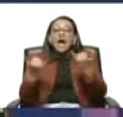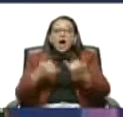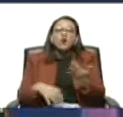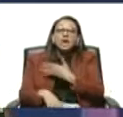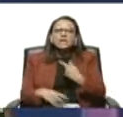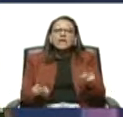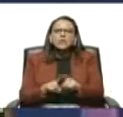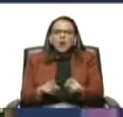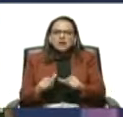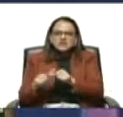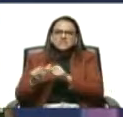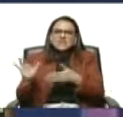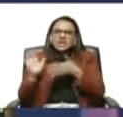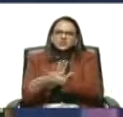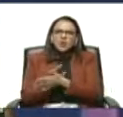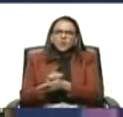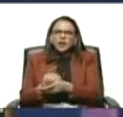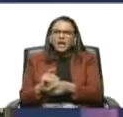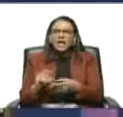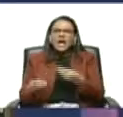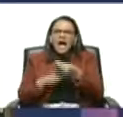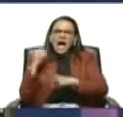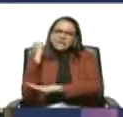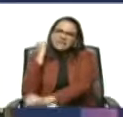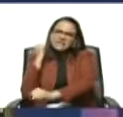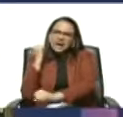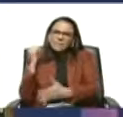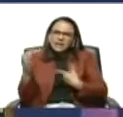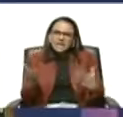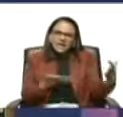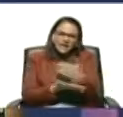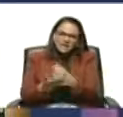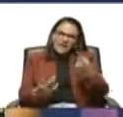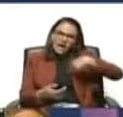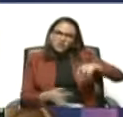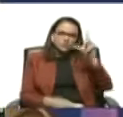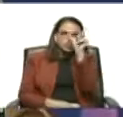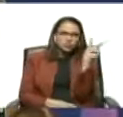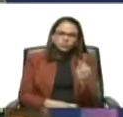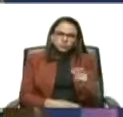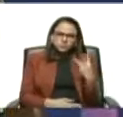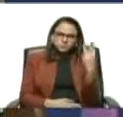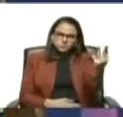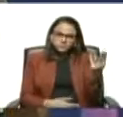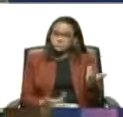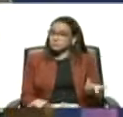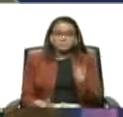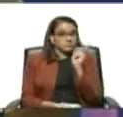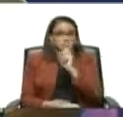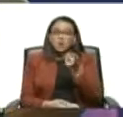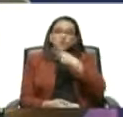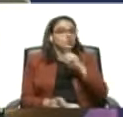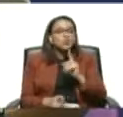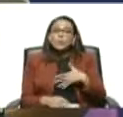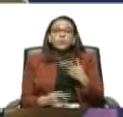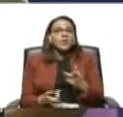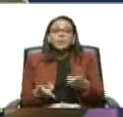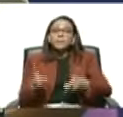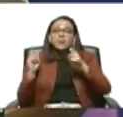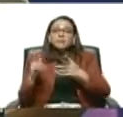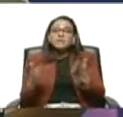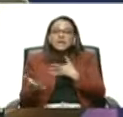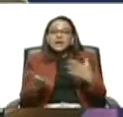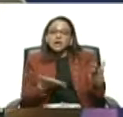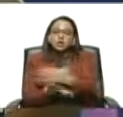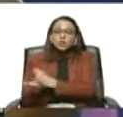un crimen que se ejecutó a través de esa sentencia para arrebatar y despojar a Venezuela de